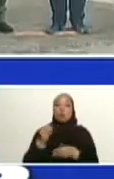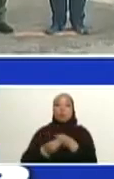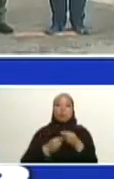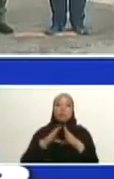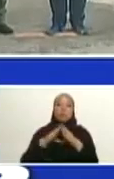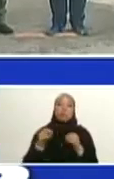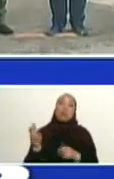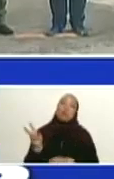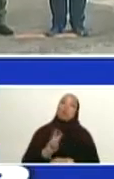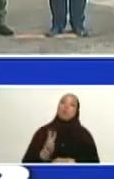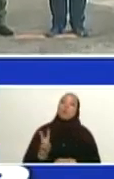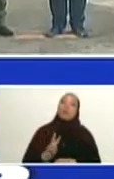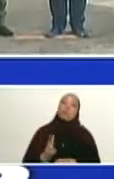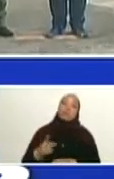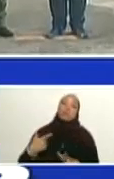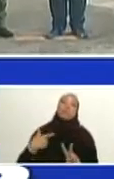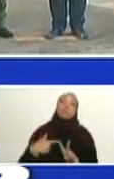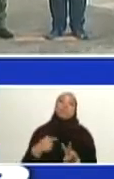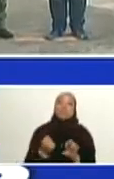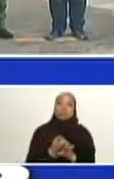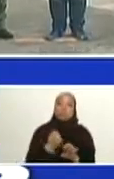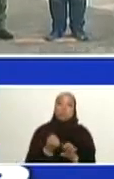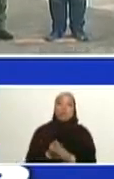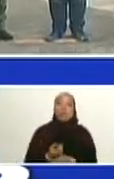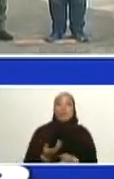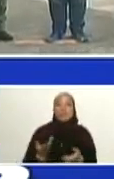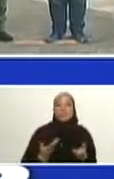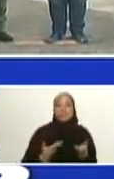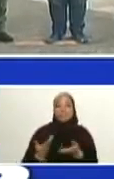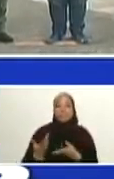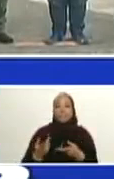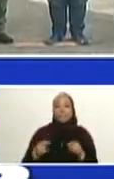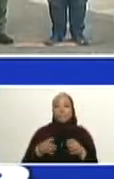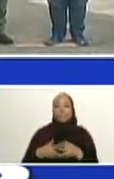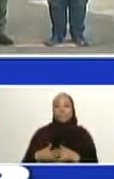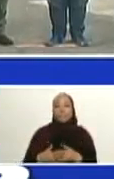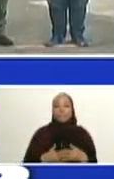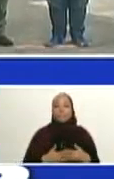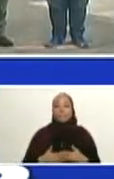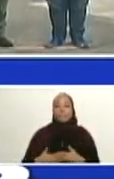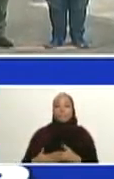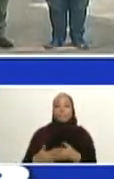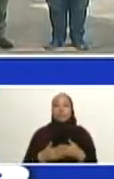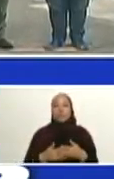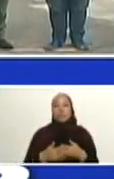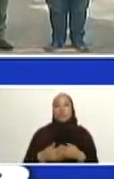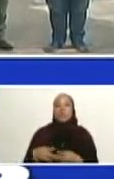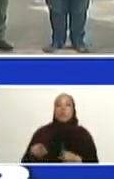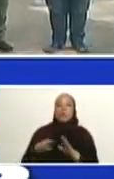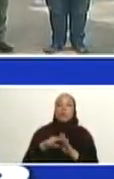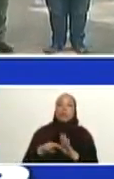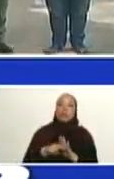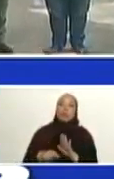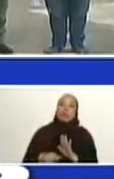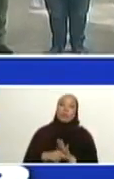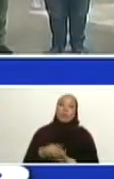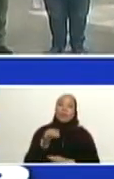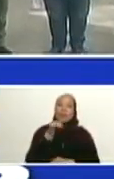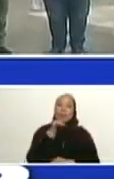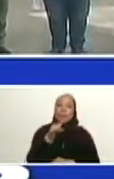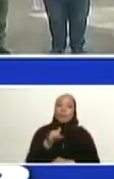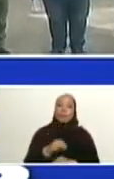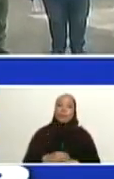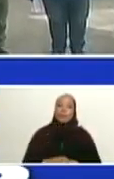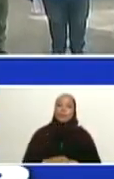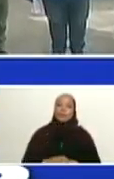todos los venezolanos y venezolanas a las sanciones criminales del imperialismo norteamericano, a las medidas coercitivas unilaterales